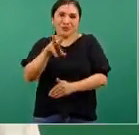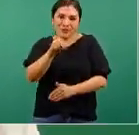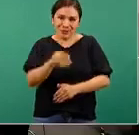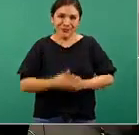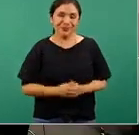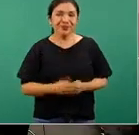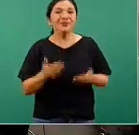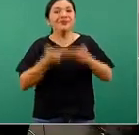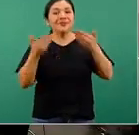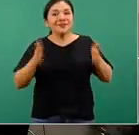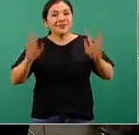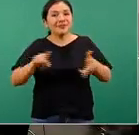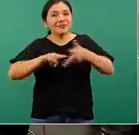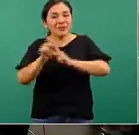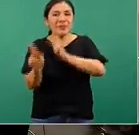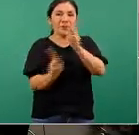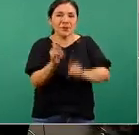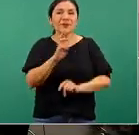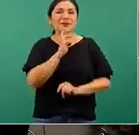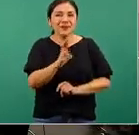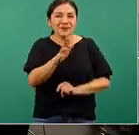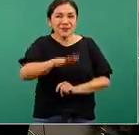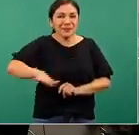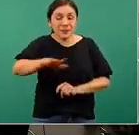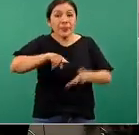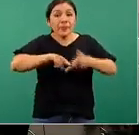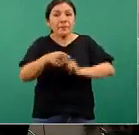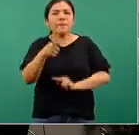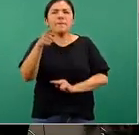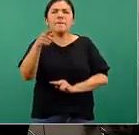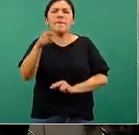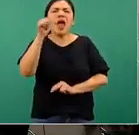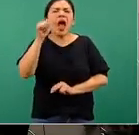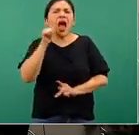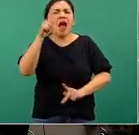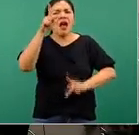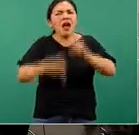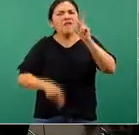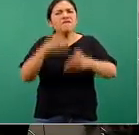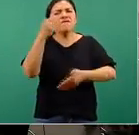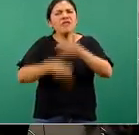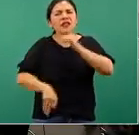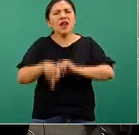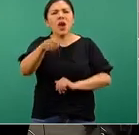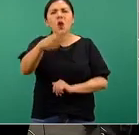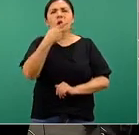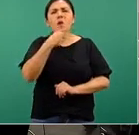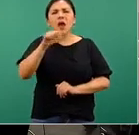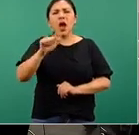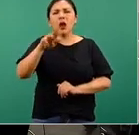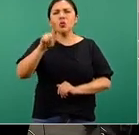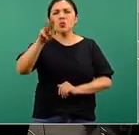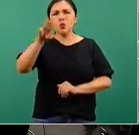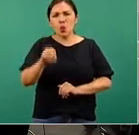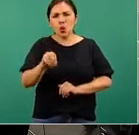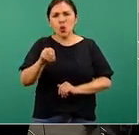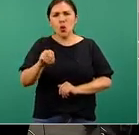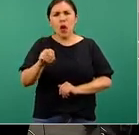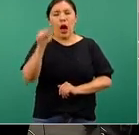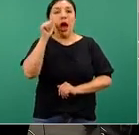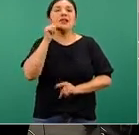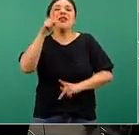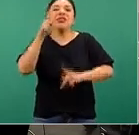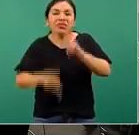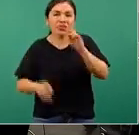Vamos a abrir a preguntas y respuestas. Vamos a empezar. Ayer nos quedó, bueno, está aquí Arturo Contreras, ayer le dejamos sin